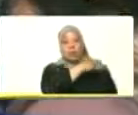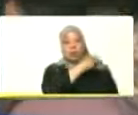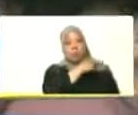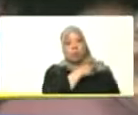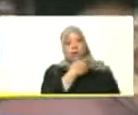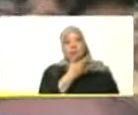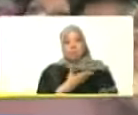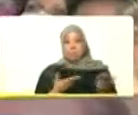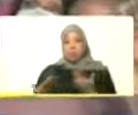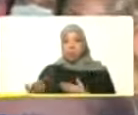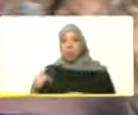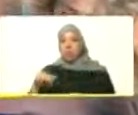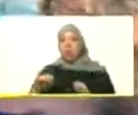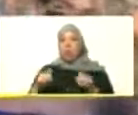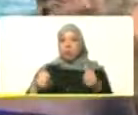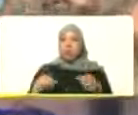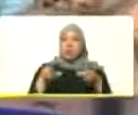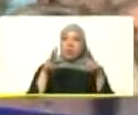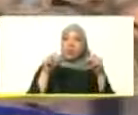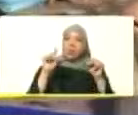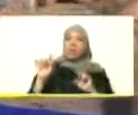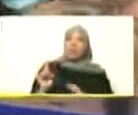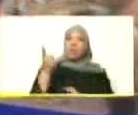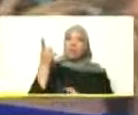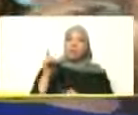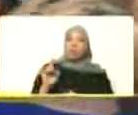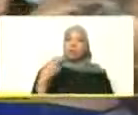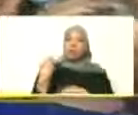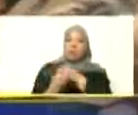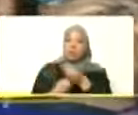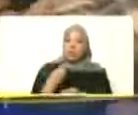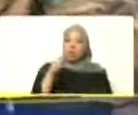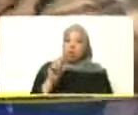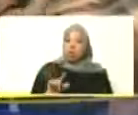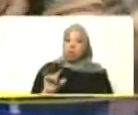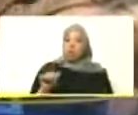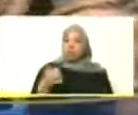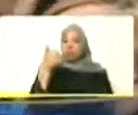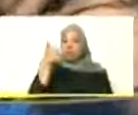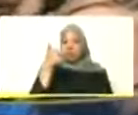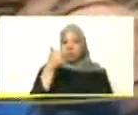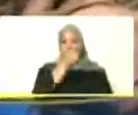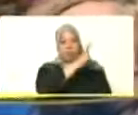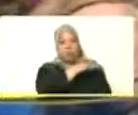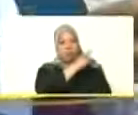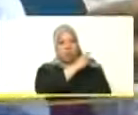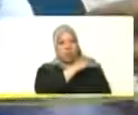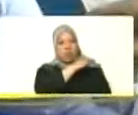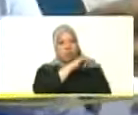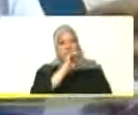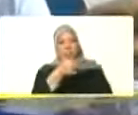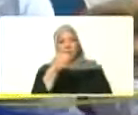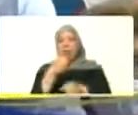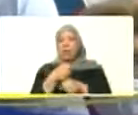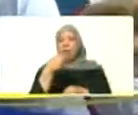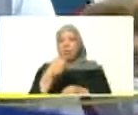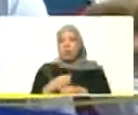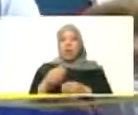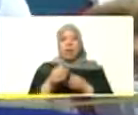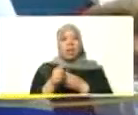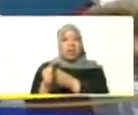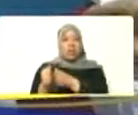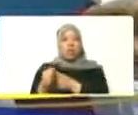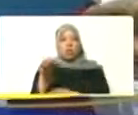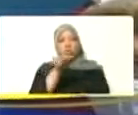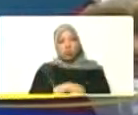dar la palabra. Ellos fueron uno de los primeros que crearon la brigada. Es una directora que además es una extraordinaria líder social,